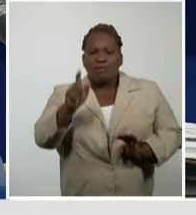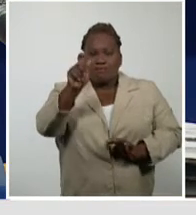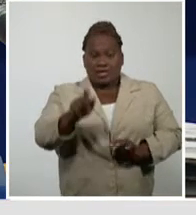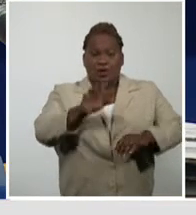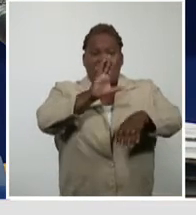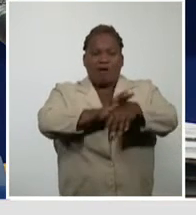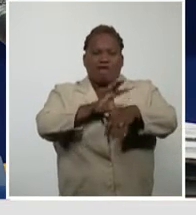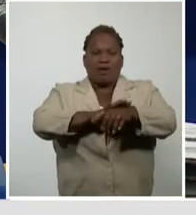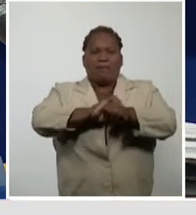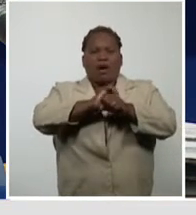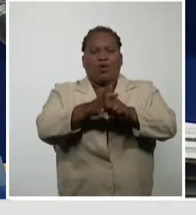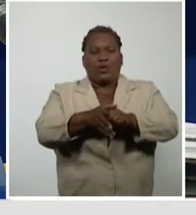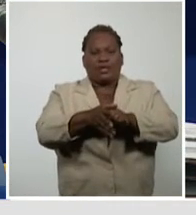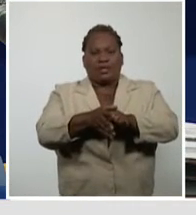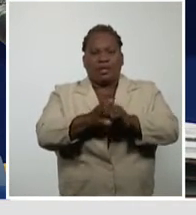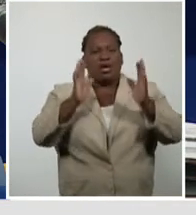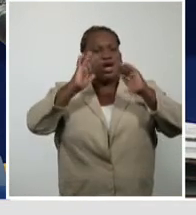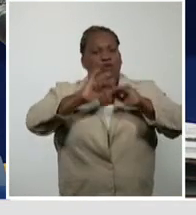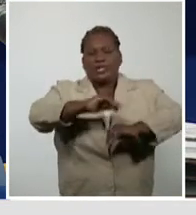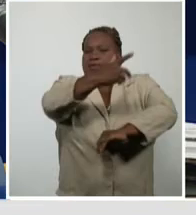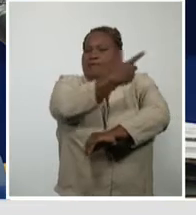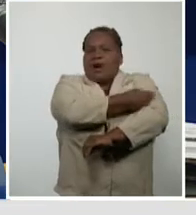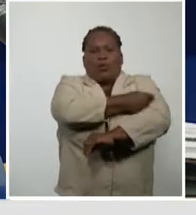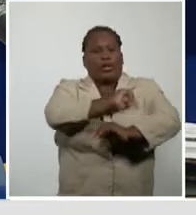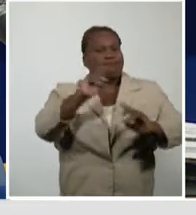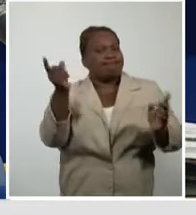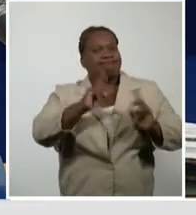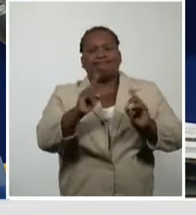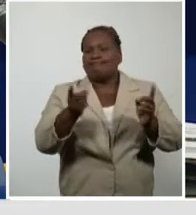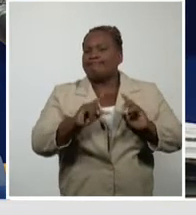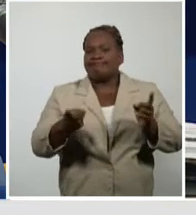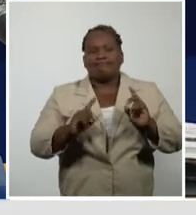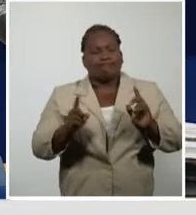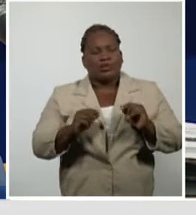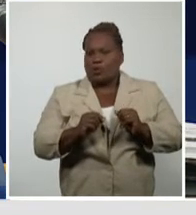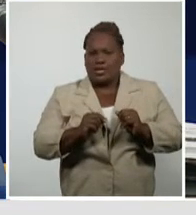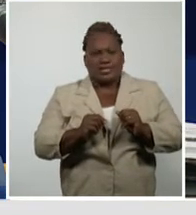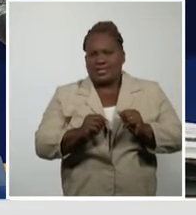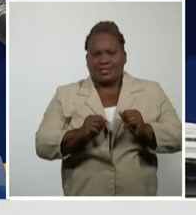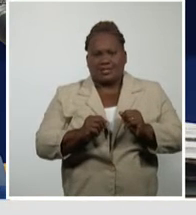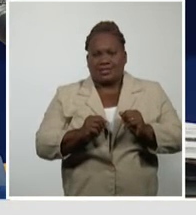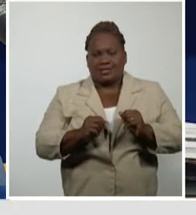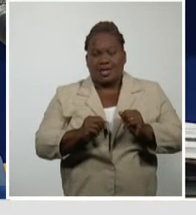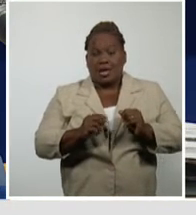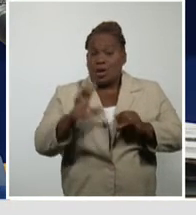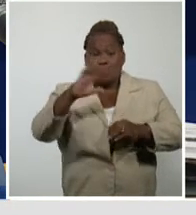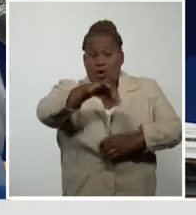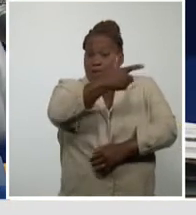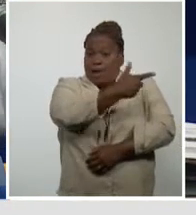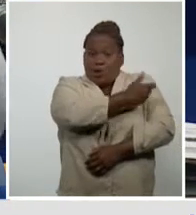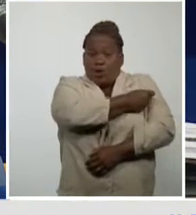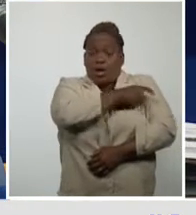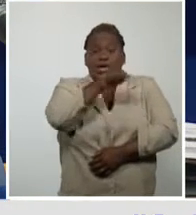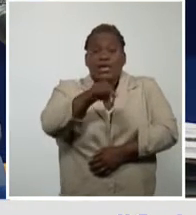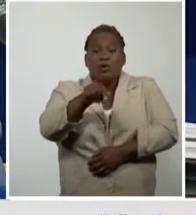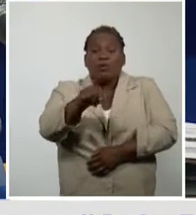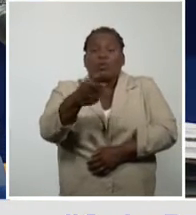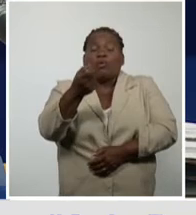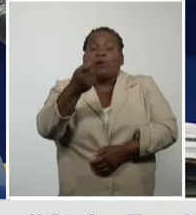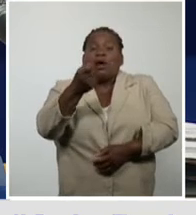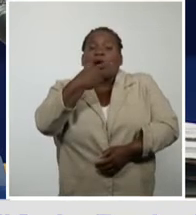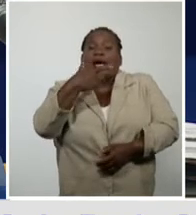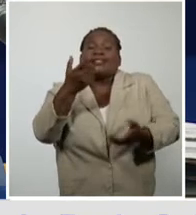COVID-19. No es una vacuna, no es que ellos estén, que esto sea una vacuna, sino que es un anticuerpo que